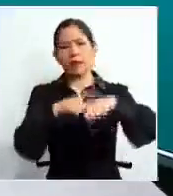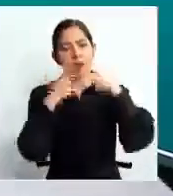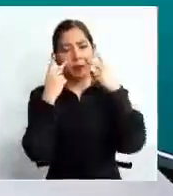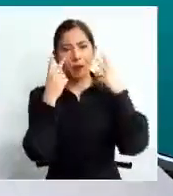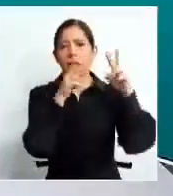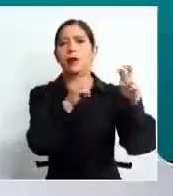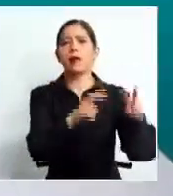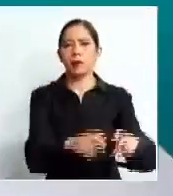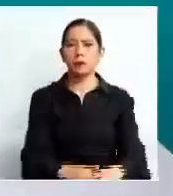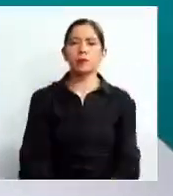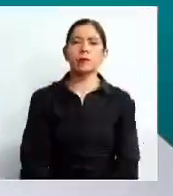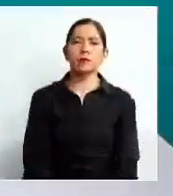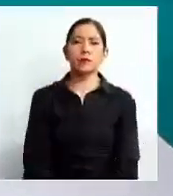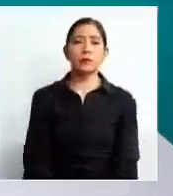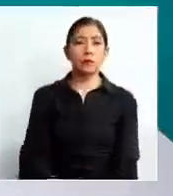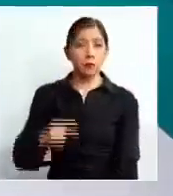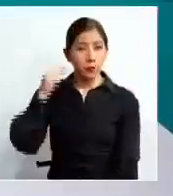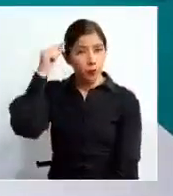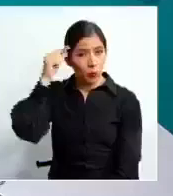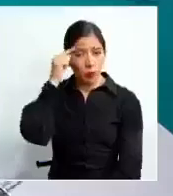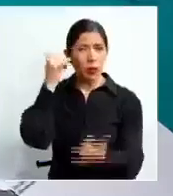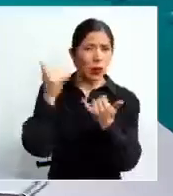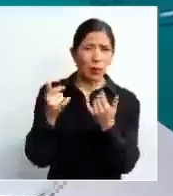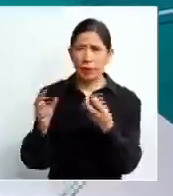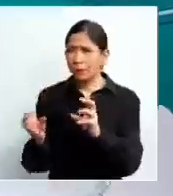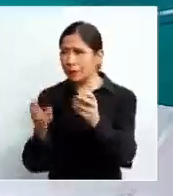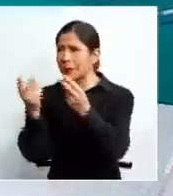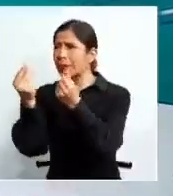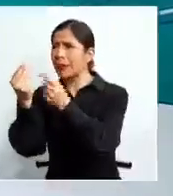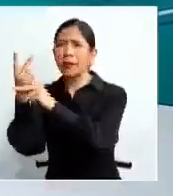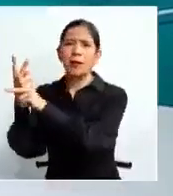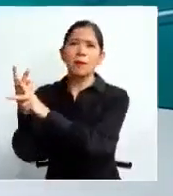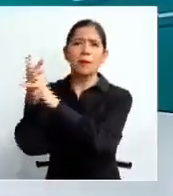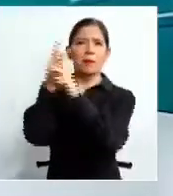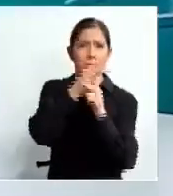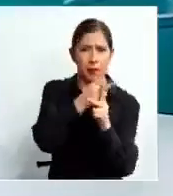Y el Gobierno Nacional gestiona créditos ante el Banco Interamericano de Desarrollo.